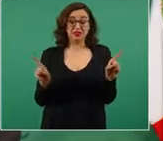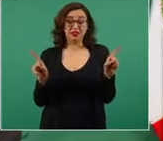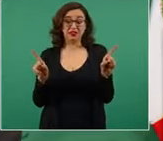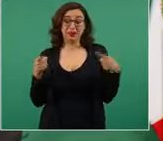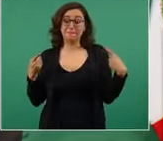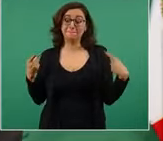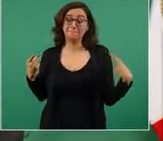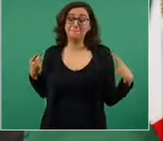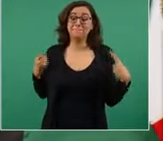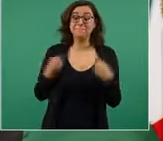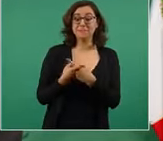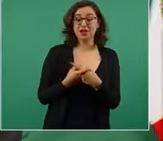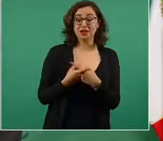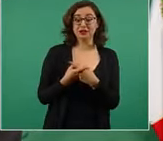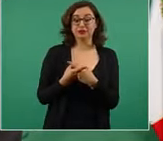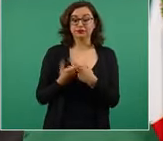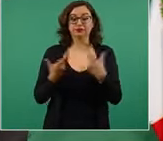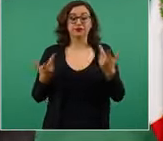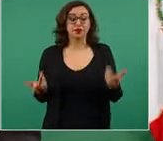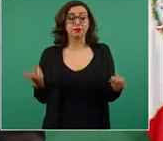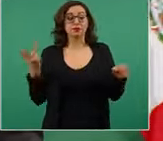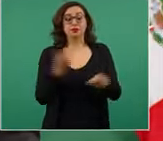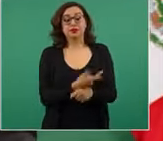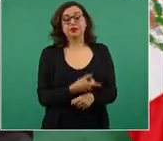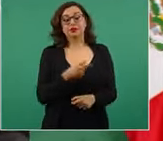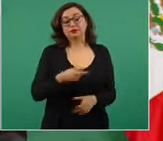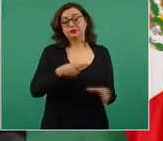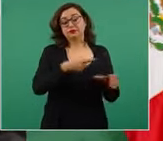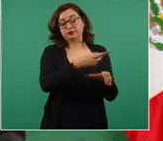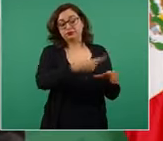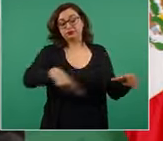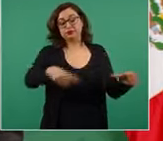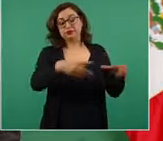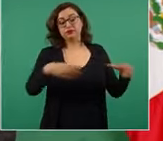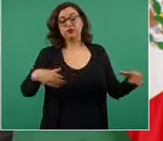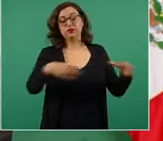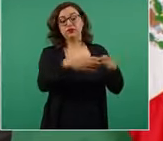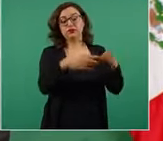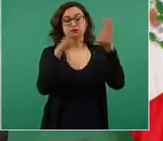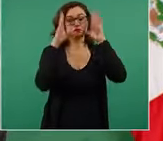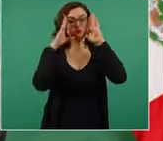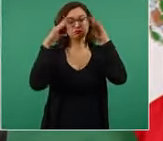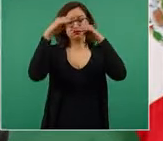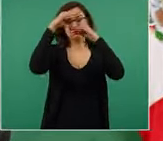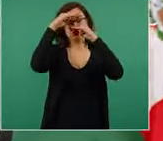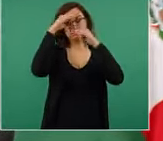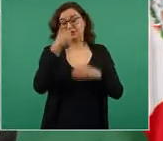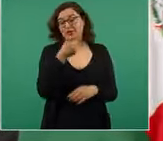Yo los considero a ellos del Partido Conservador.